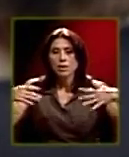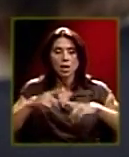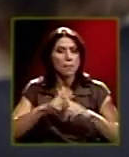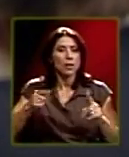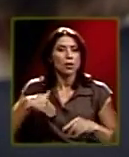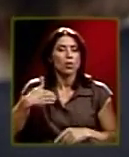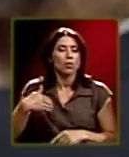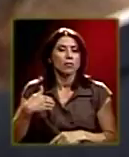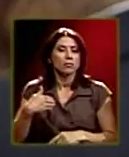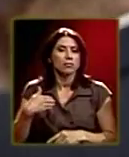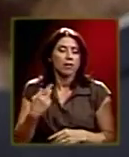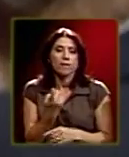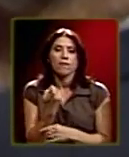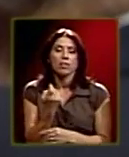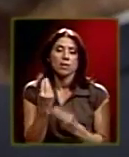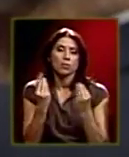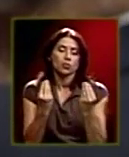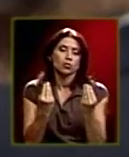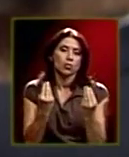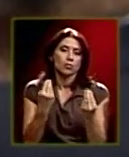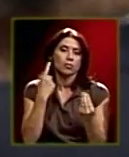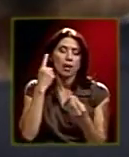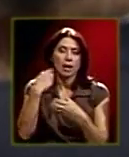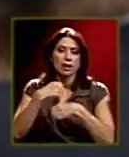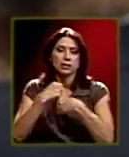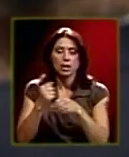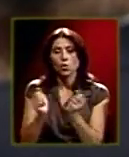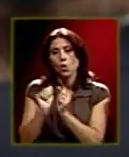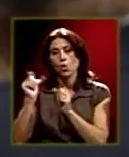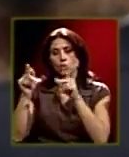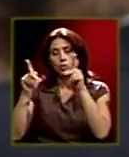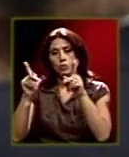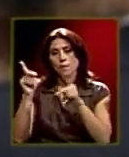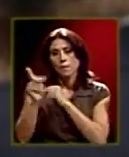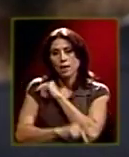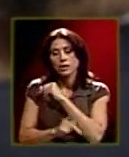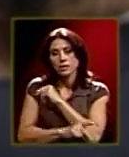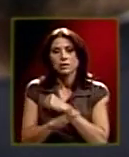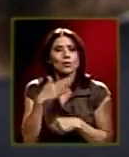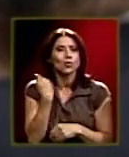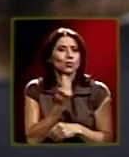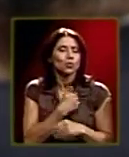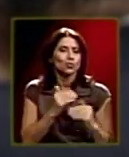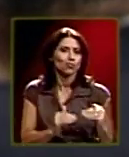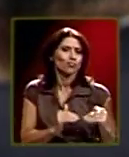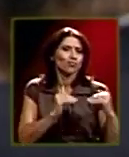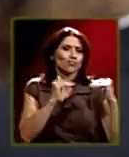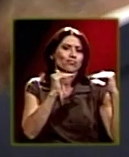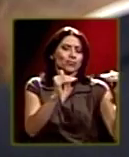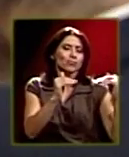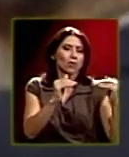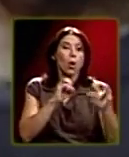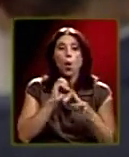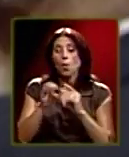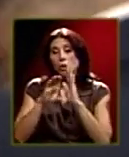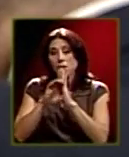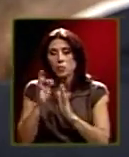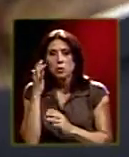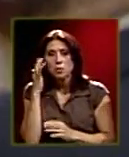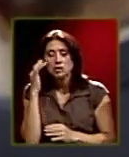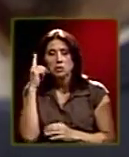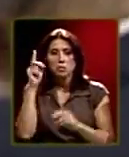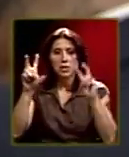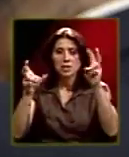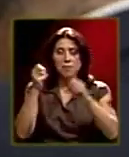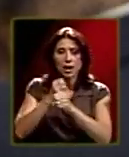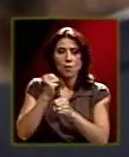Rica, falta mucho por hacer. Con otros países nosotros somos superiores, o las preocupaciones por lo laboral. Nuestra